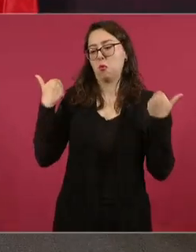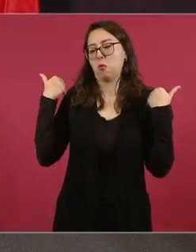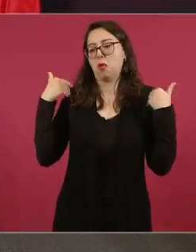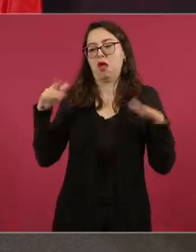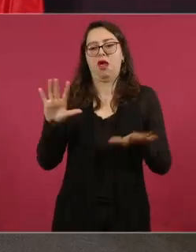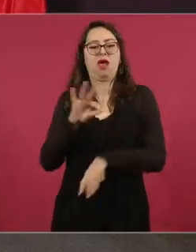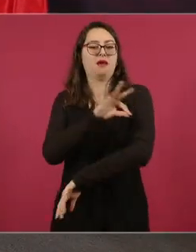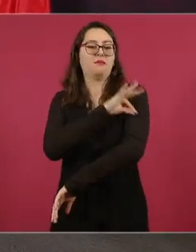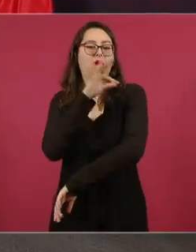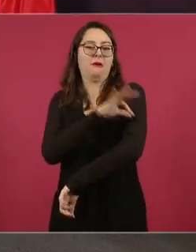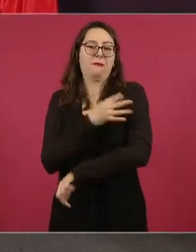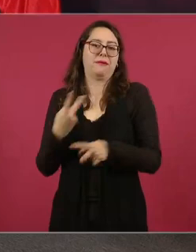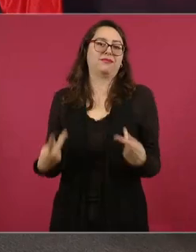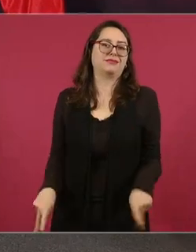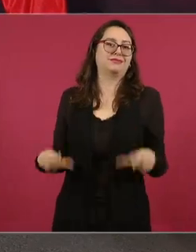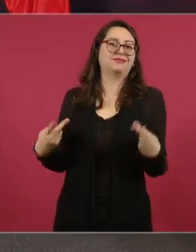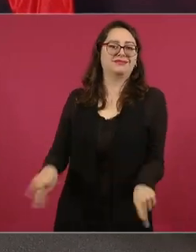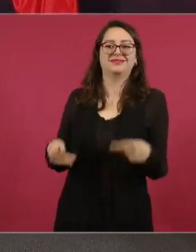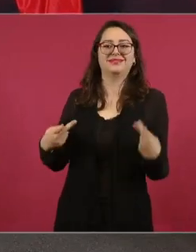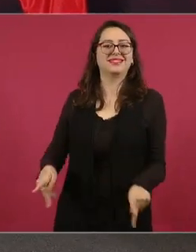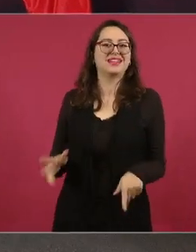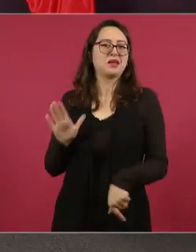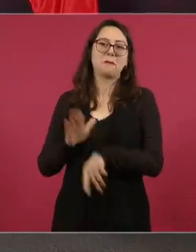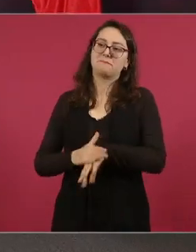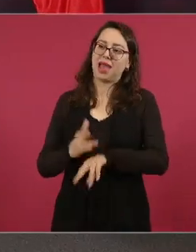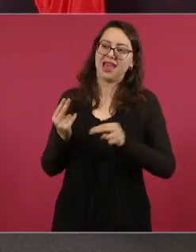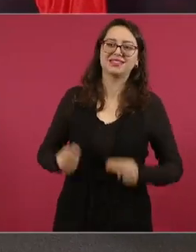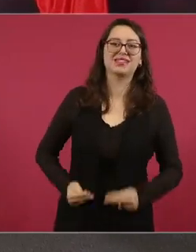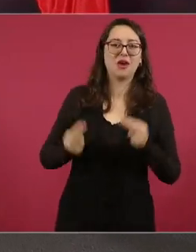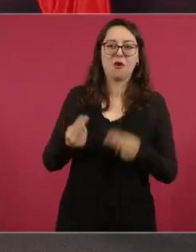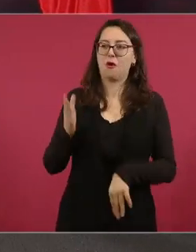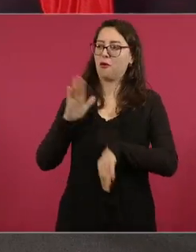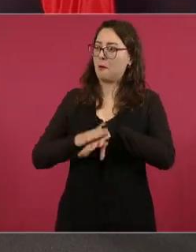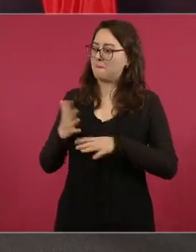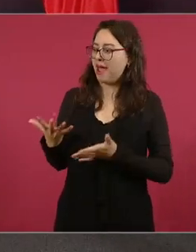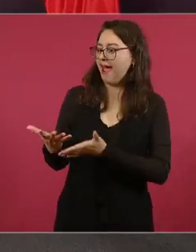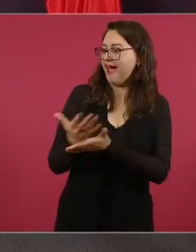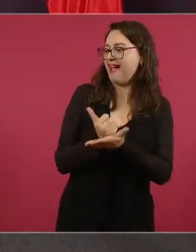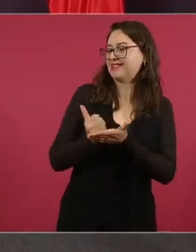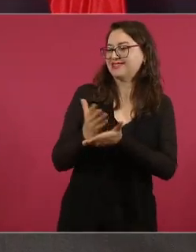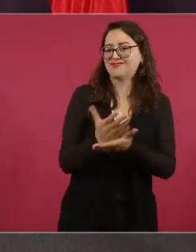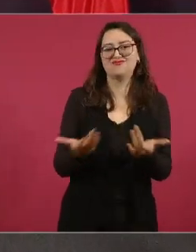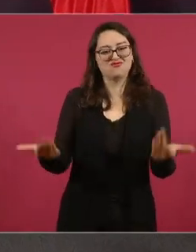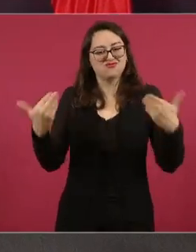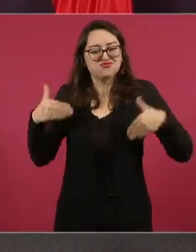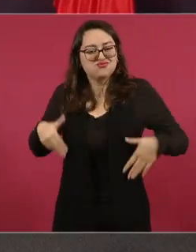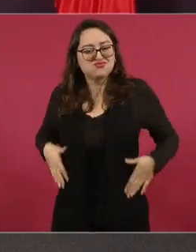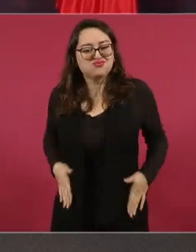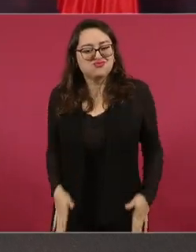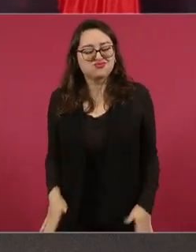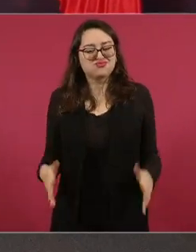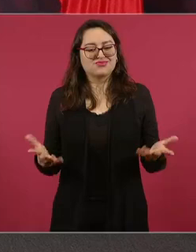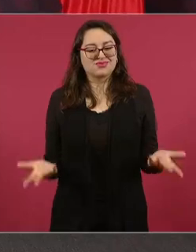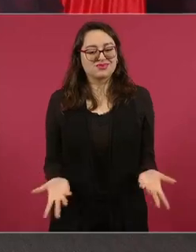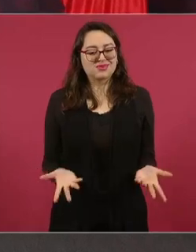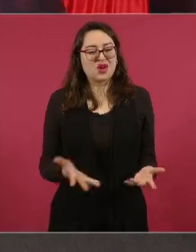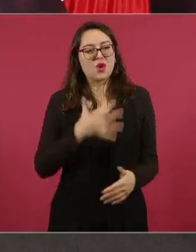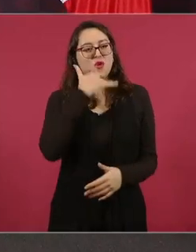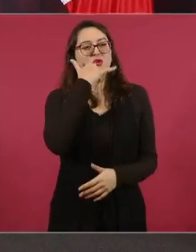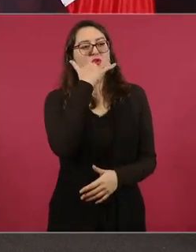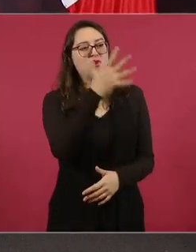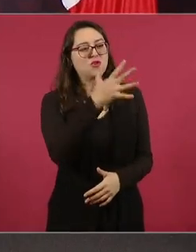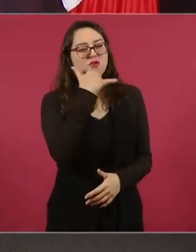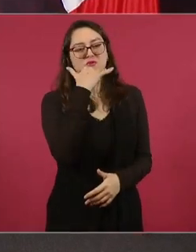porque predominaba la corrupción, imperaba la corrupción en salud y en todo.